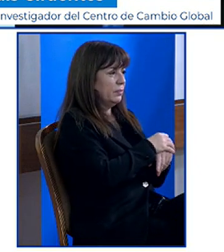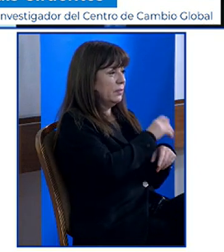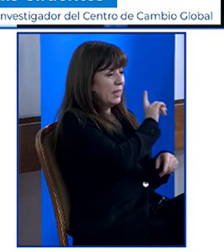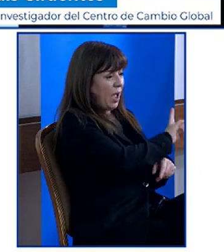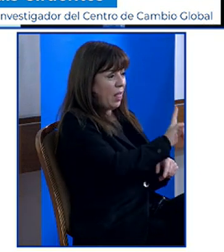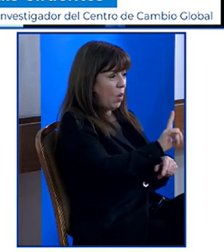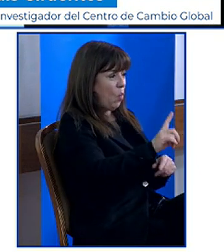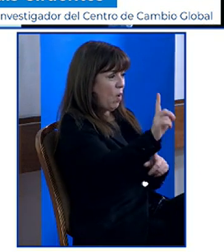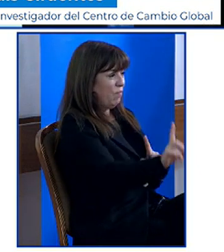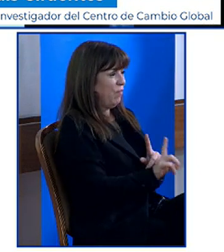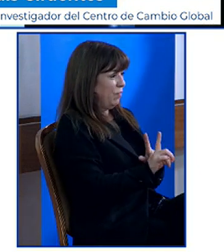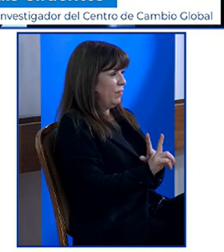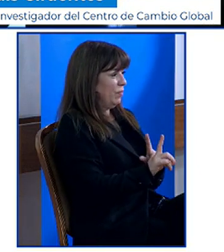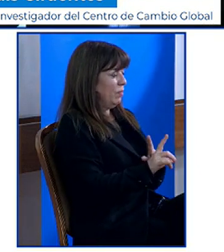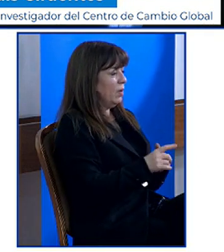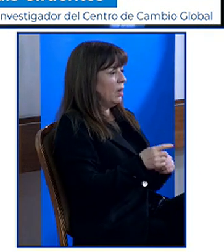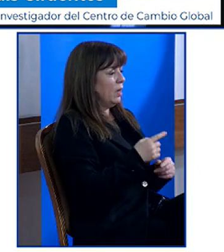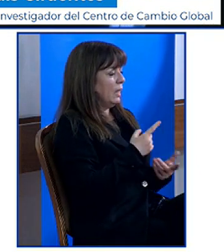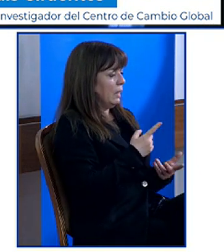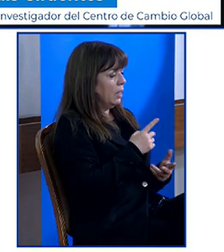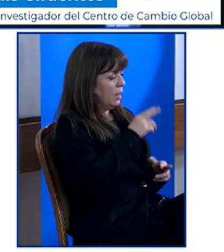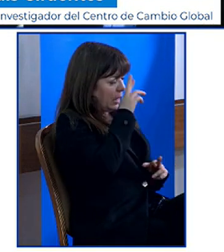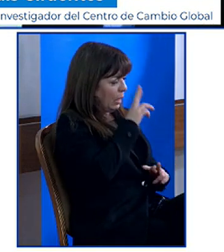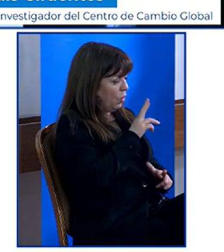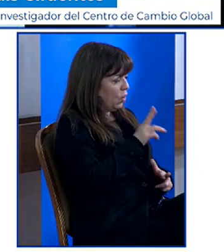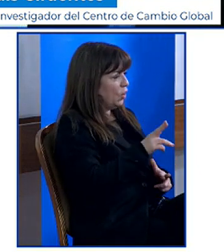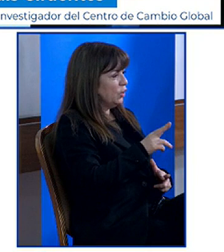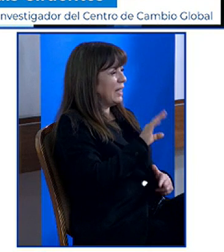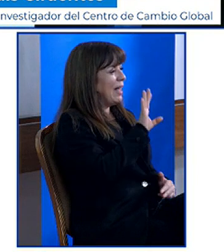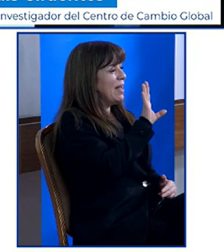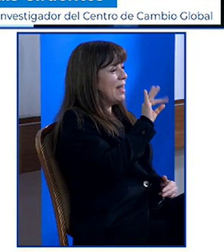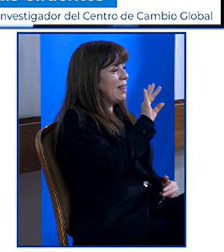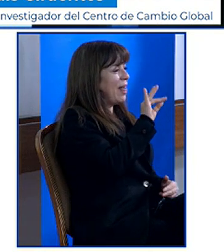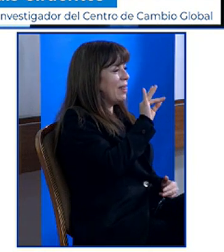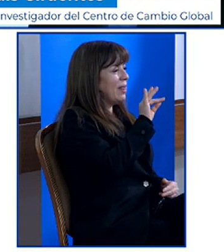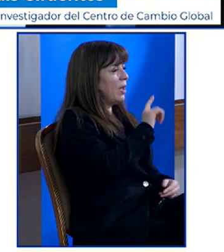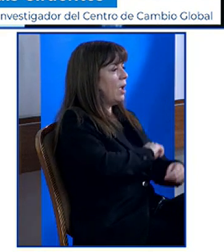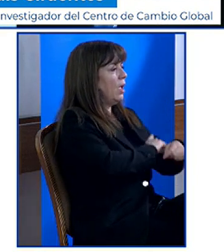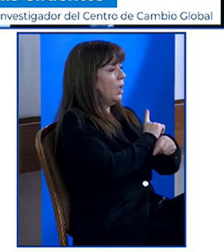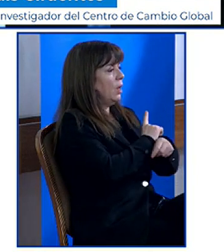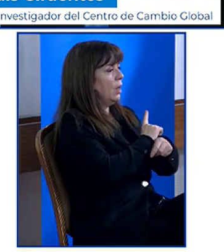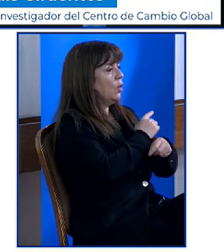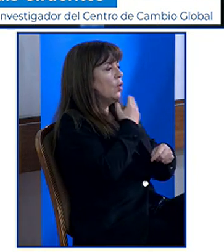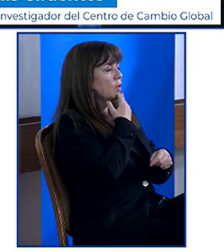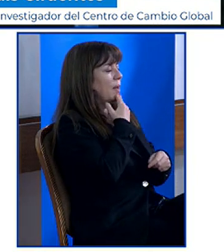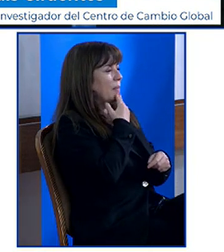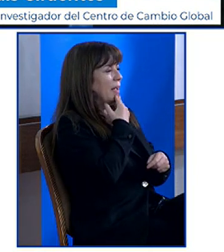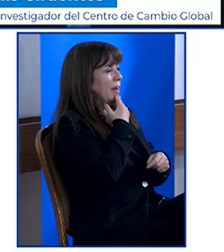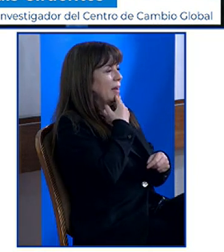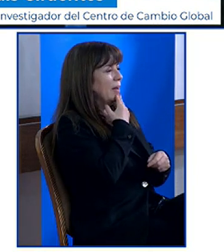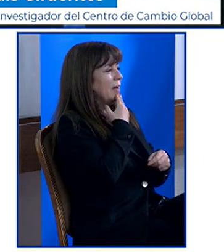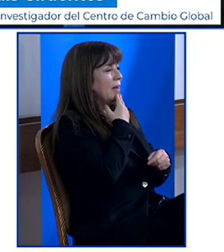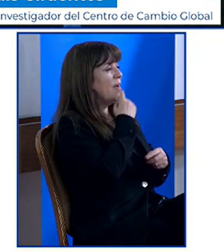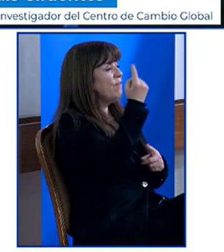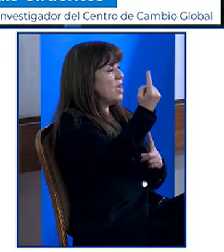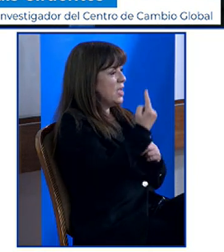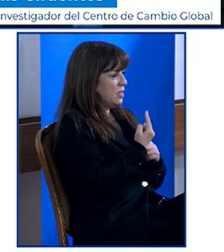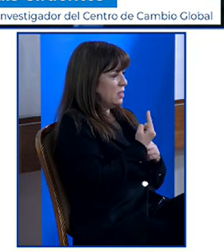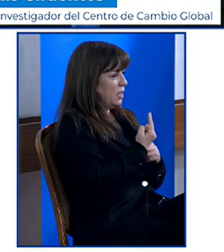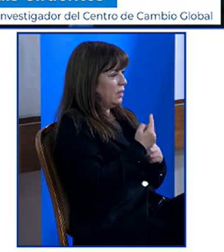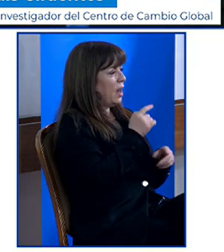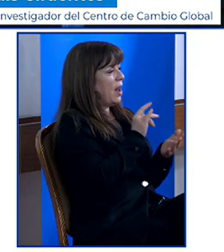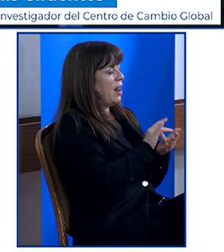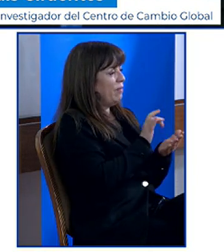se conoce la edad, el sexo, aquí también me faltó, bueno, no, sí. Y para cada visita se registra